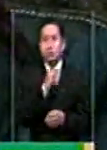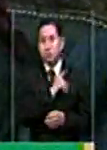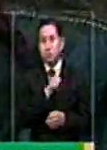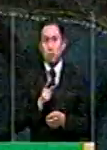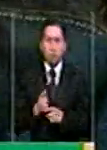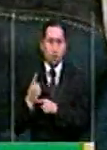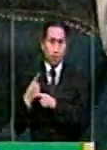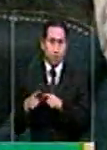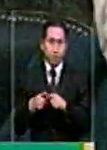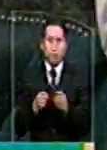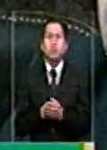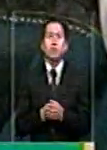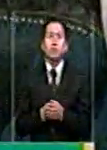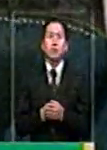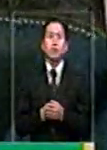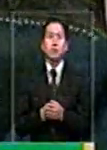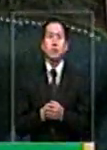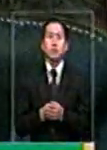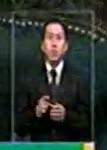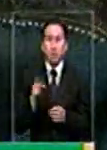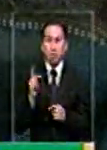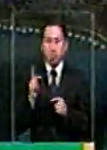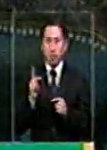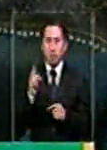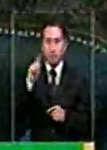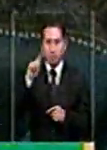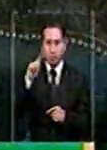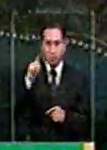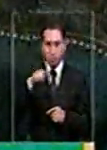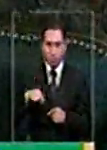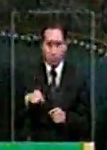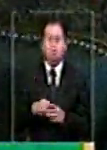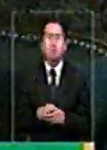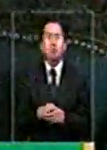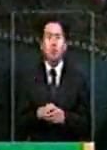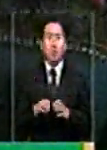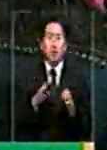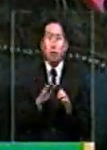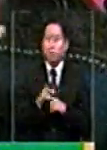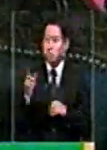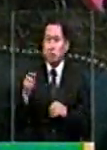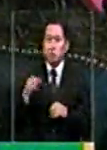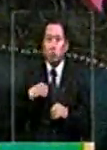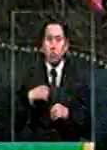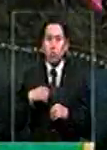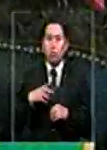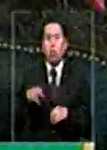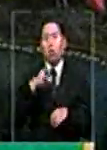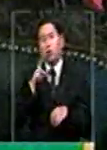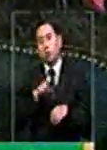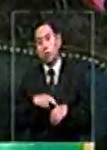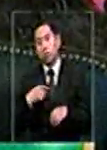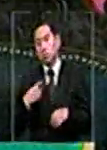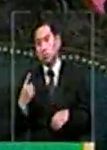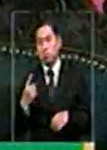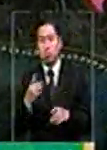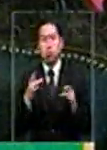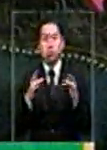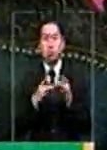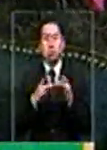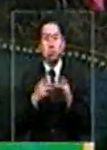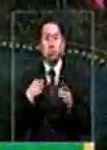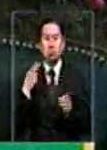municipales. Inciso K. ¿No era que estaba pasando la calle y no tenía ninguna relación con